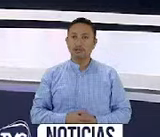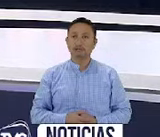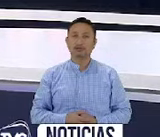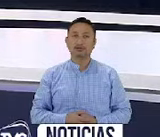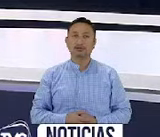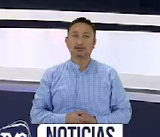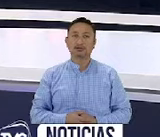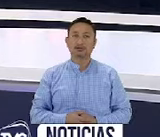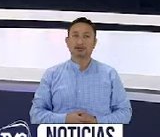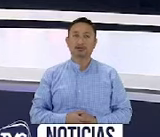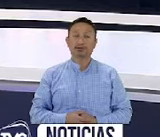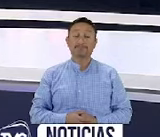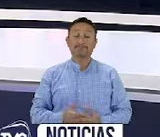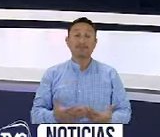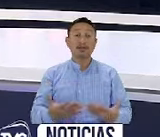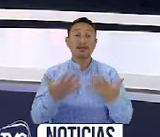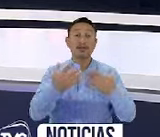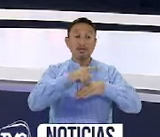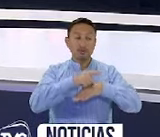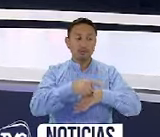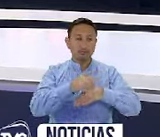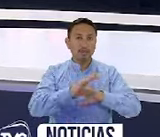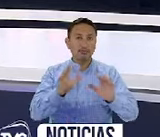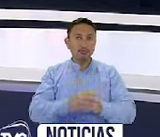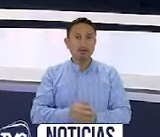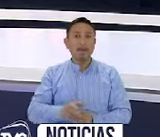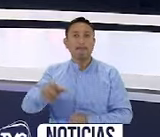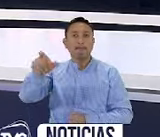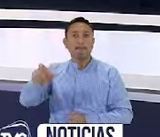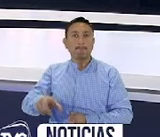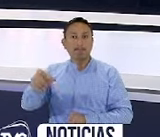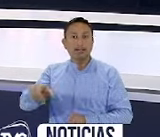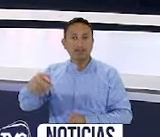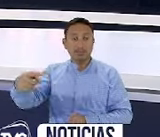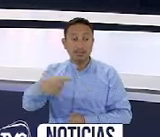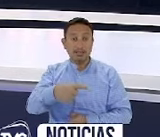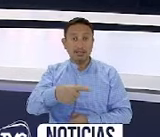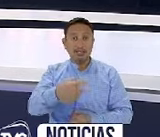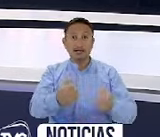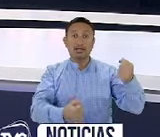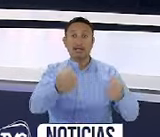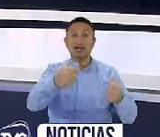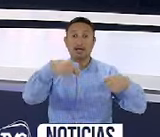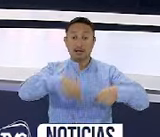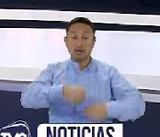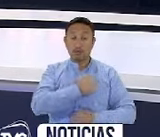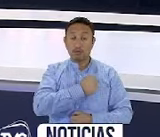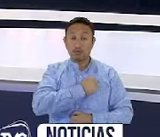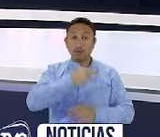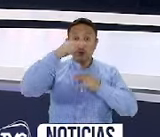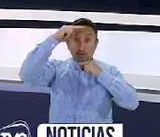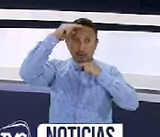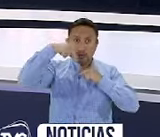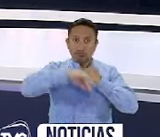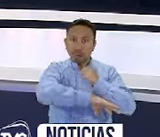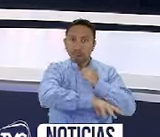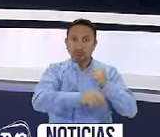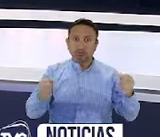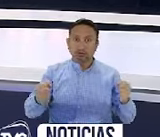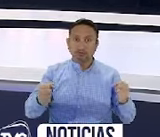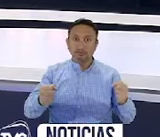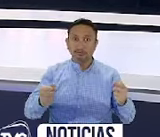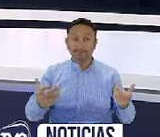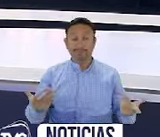Diez minutos fueron suficientes para que delincuentes roben autopartes del vehículo de nuestro equipo de noticias de TVC en la comunidad.